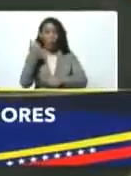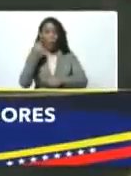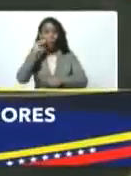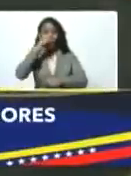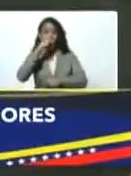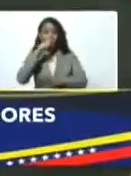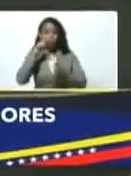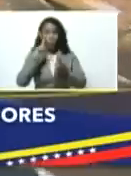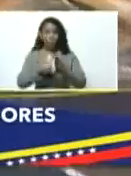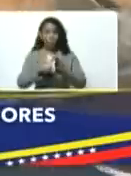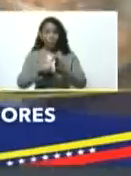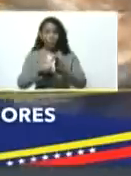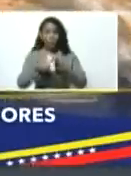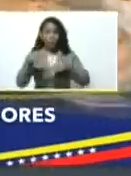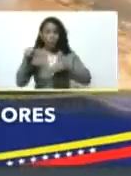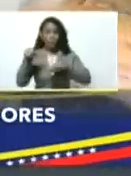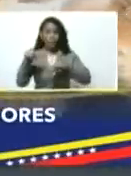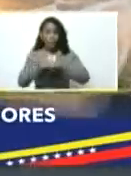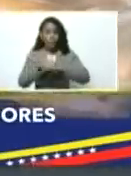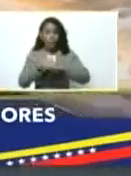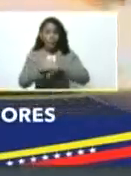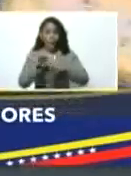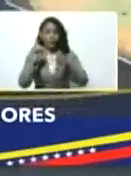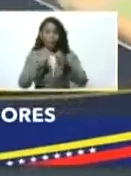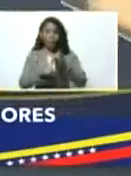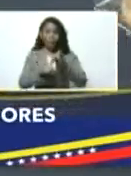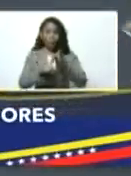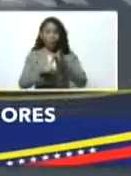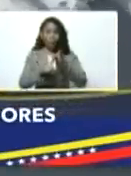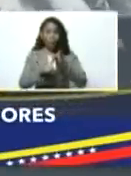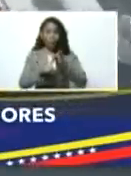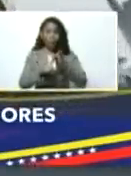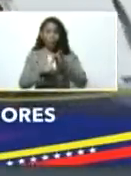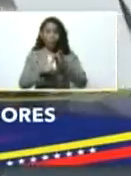de Tanaguarena, Calzado Coyote, Don Manuel Grill,